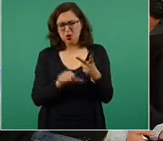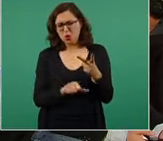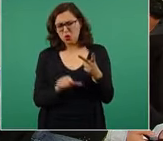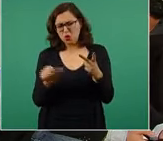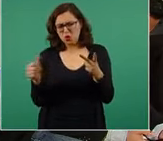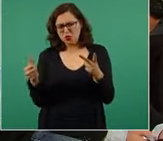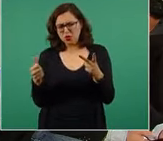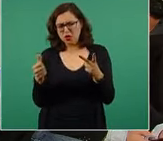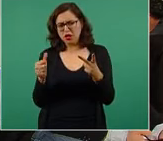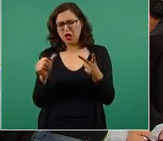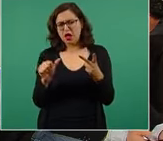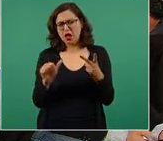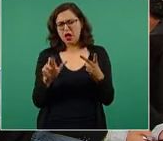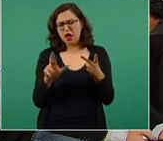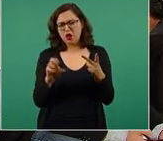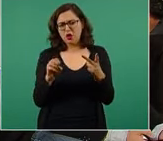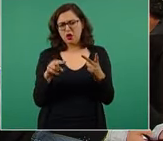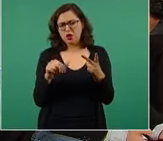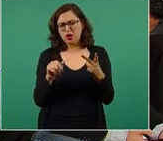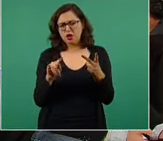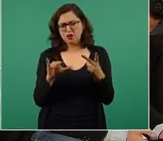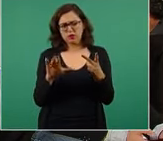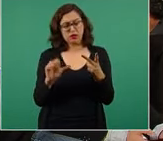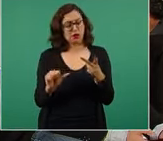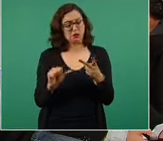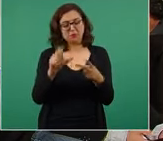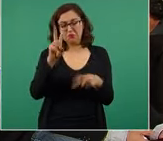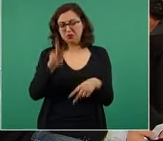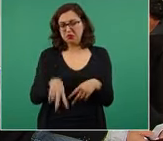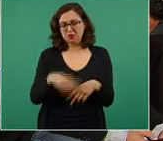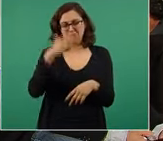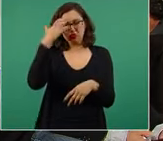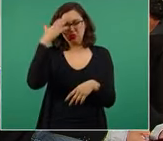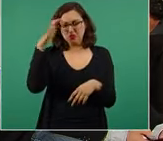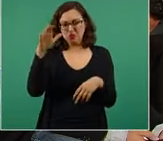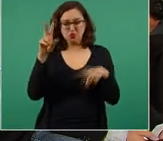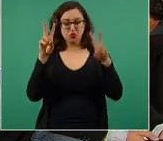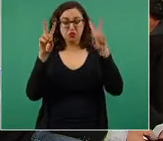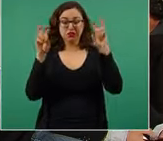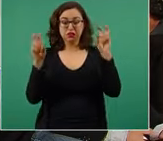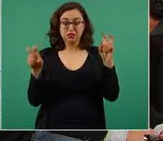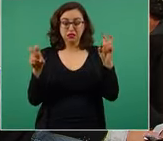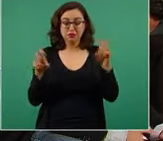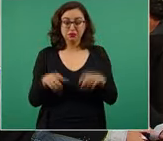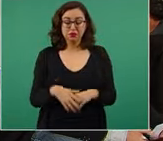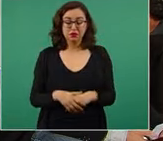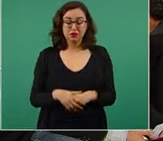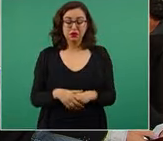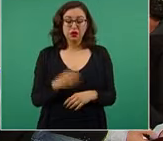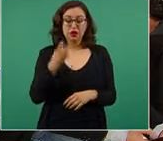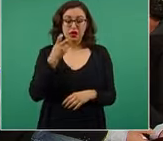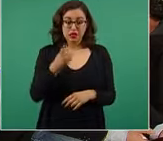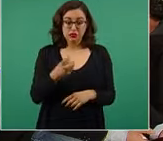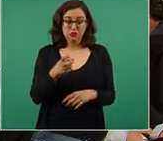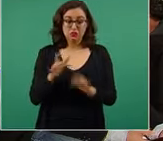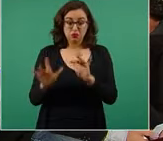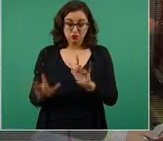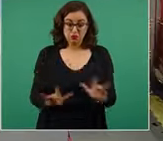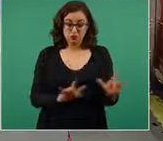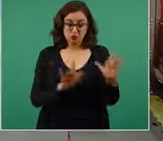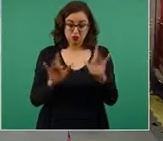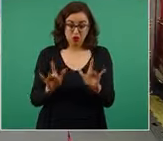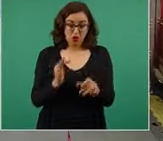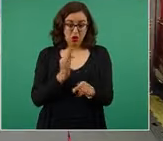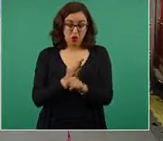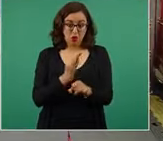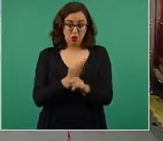han, ni siquiera conocen el asunto. Le repito, esto que le acabo de poner